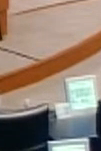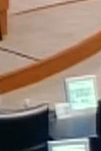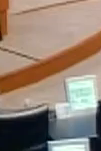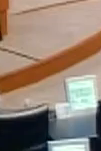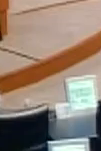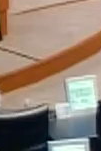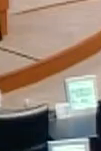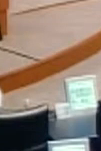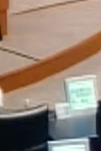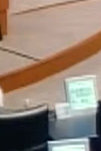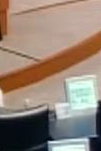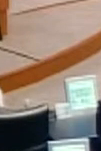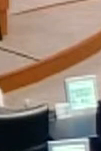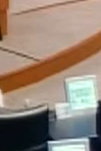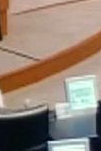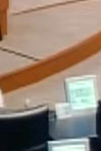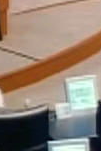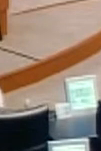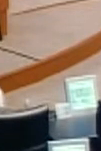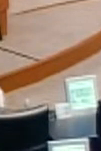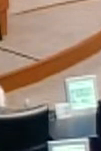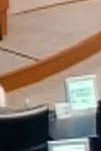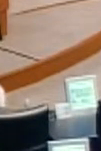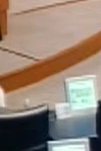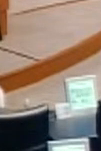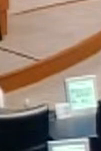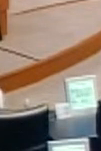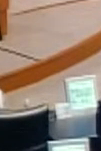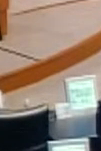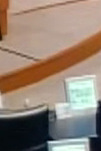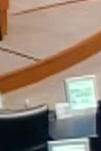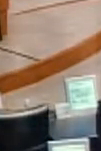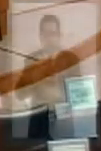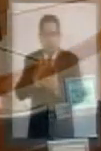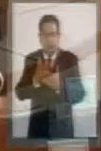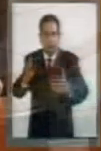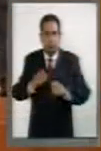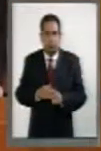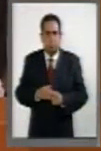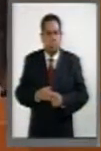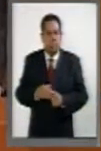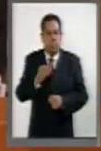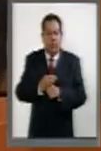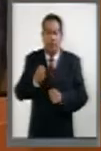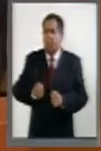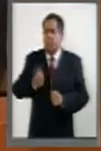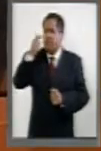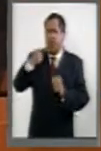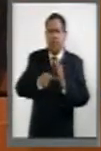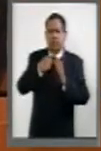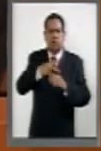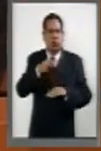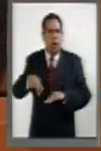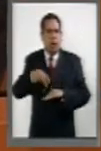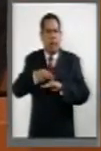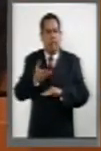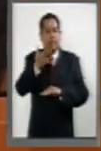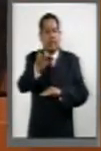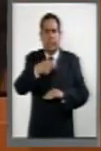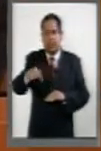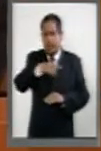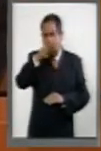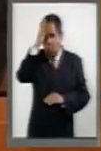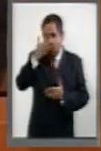Gracias, presidente, con su venia. Compañeras y compañeros, este de hecho no es la primera vez que subo a presentar un punto de acuerdo